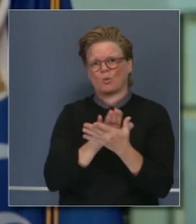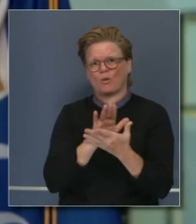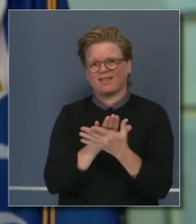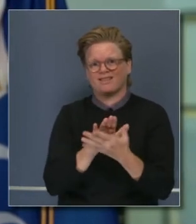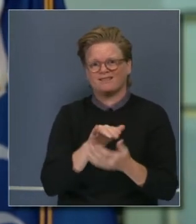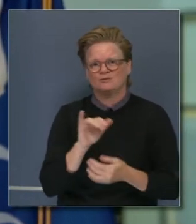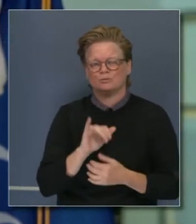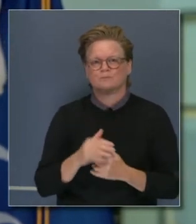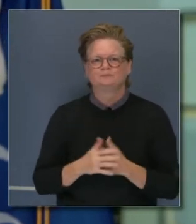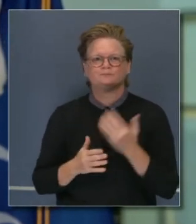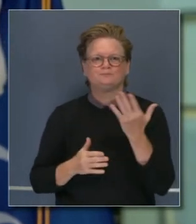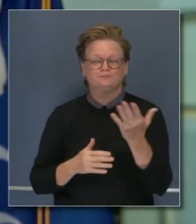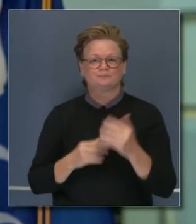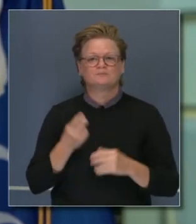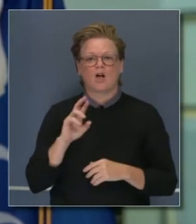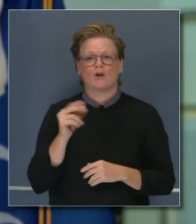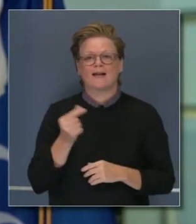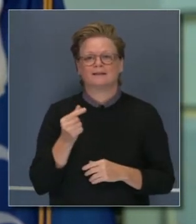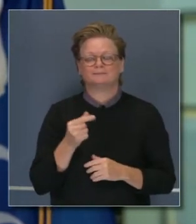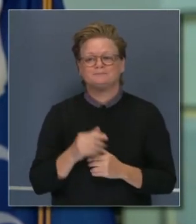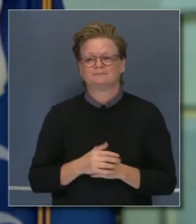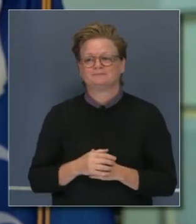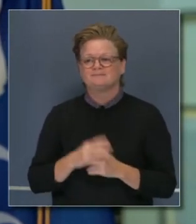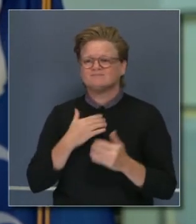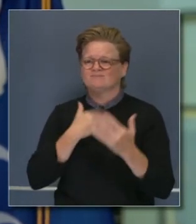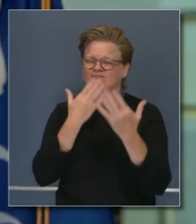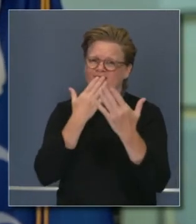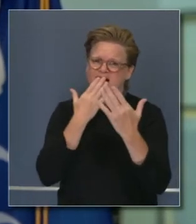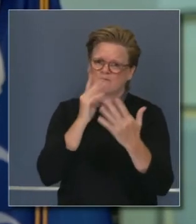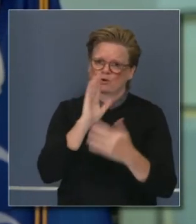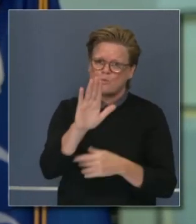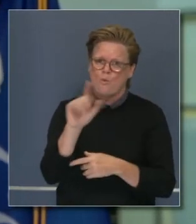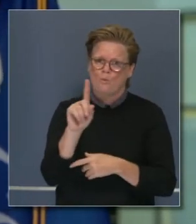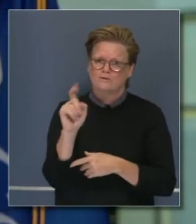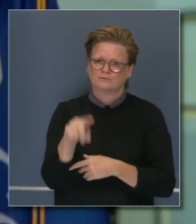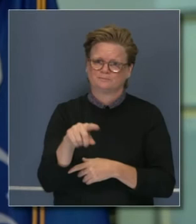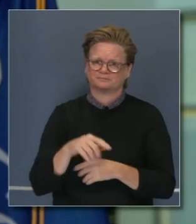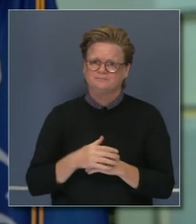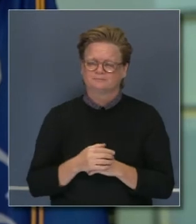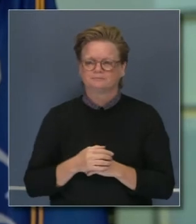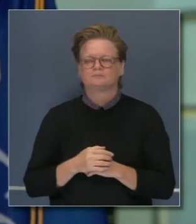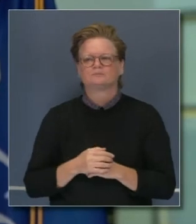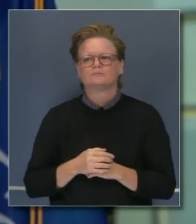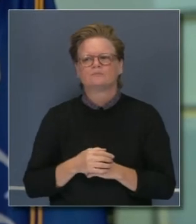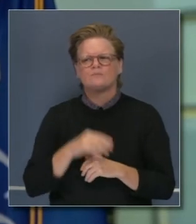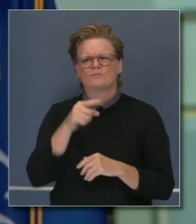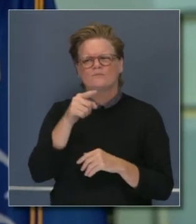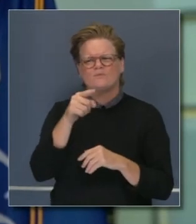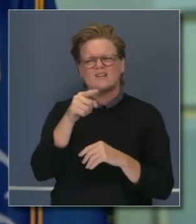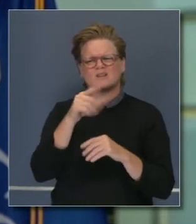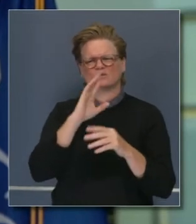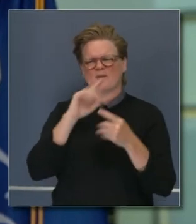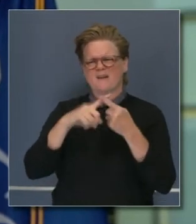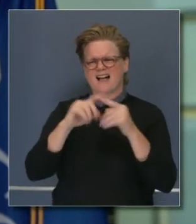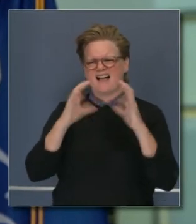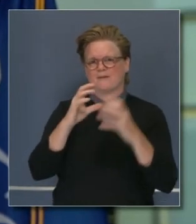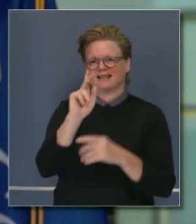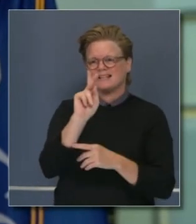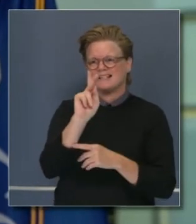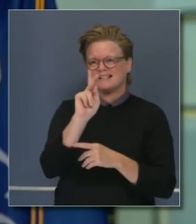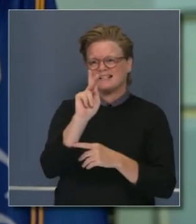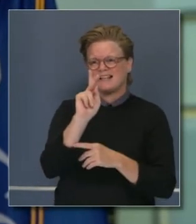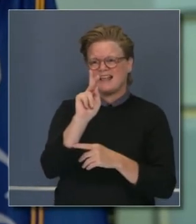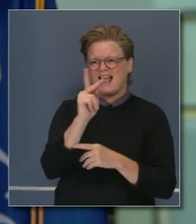Gracias otra vez por la pregunta. Una oportunidad para aclarar los descargos de escuela